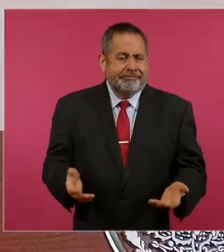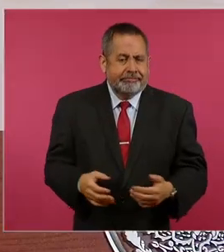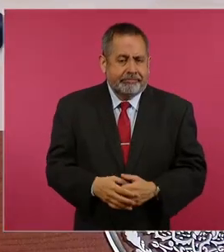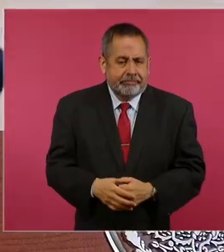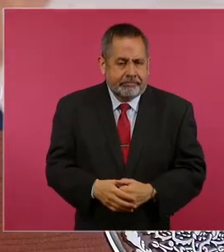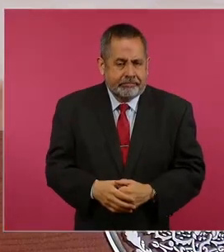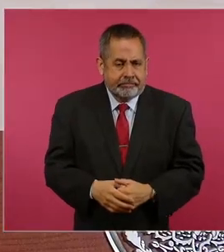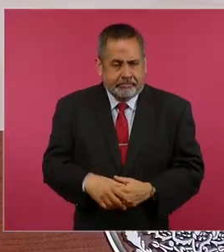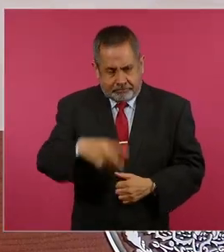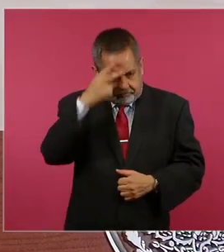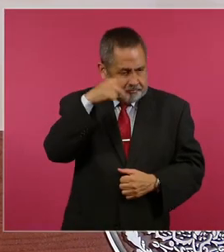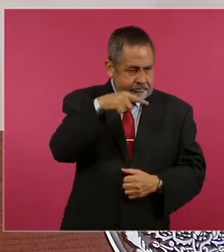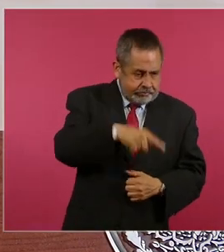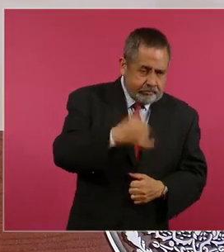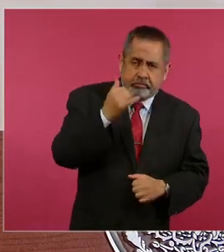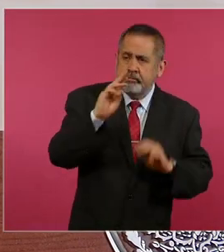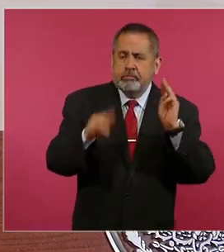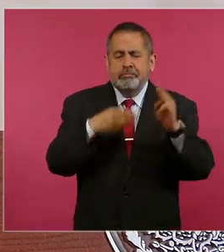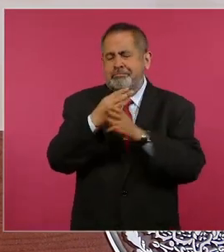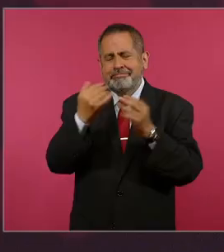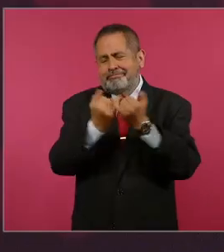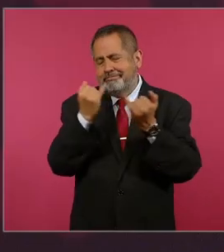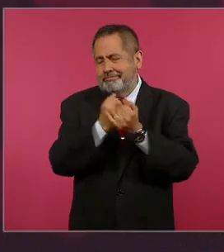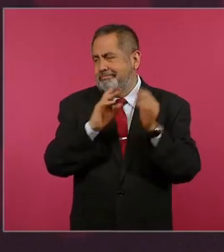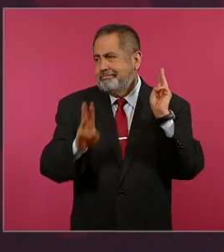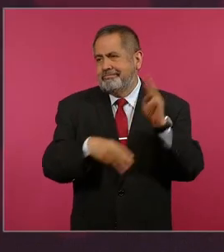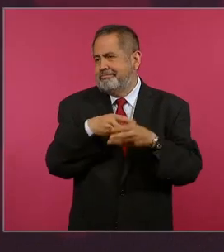en México y en el mundo?